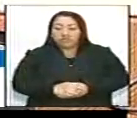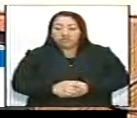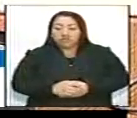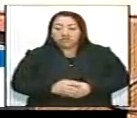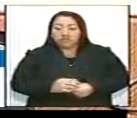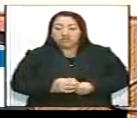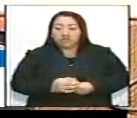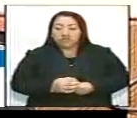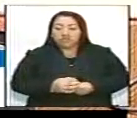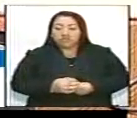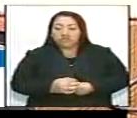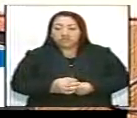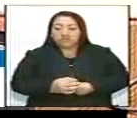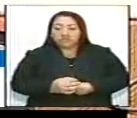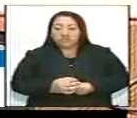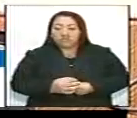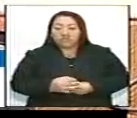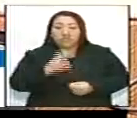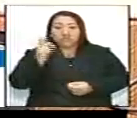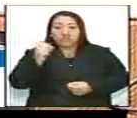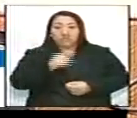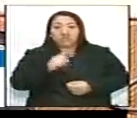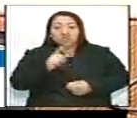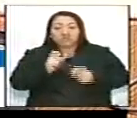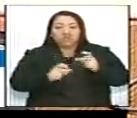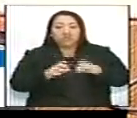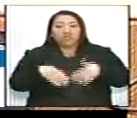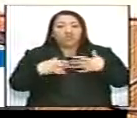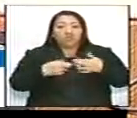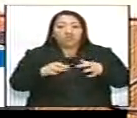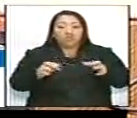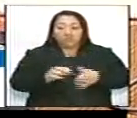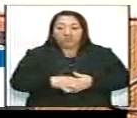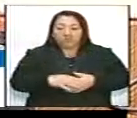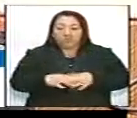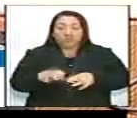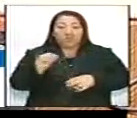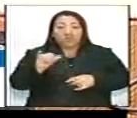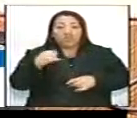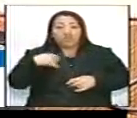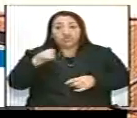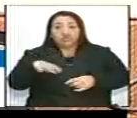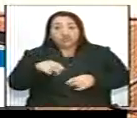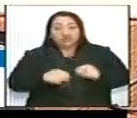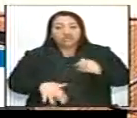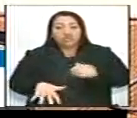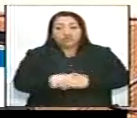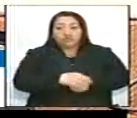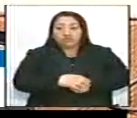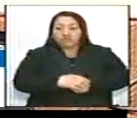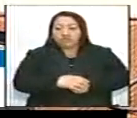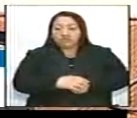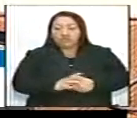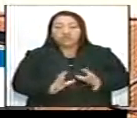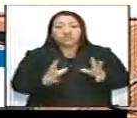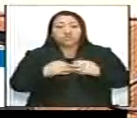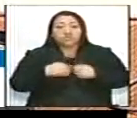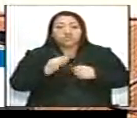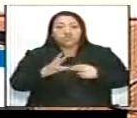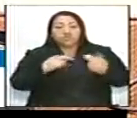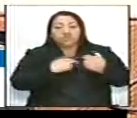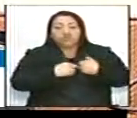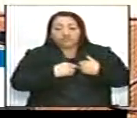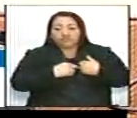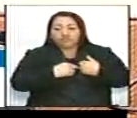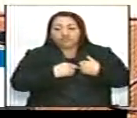por el alcalde, en la cual cada componente público y social de este territorio asume sus responsabilidades